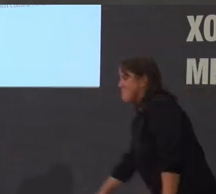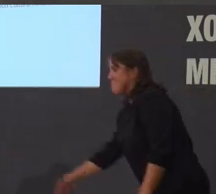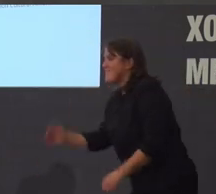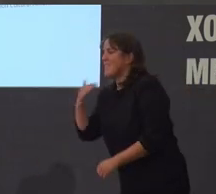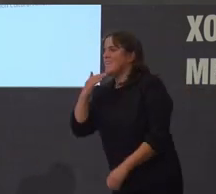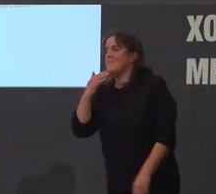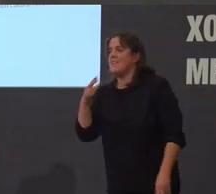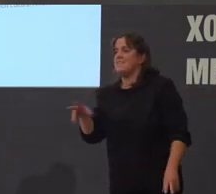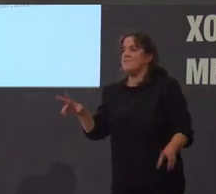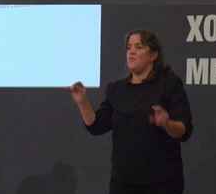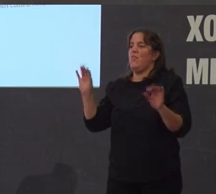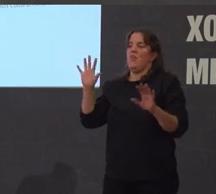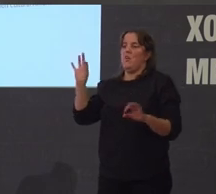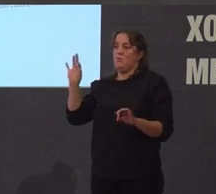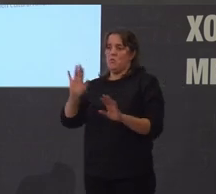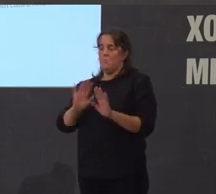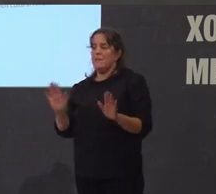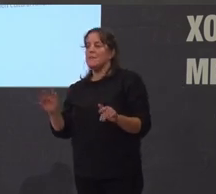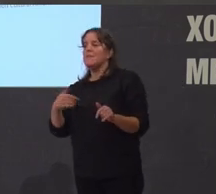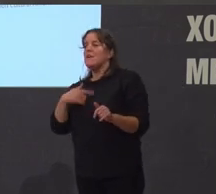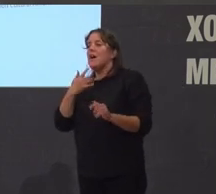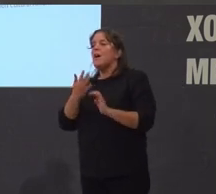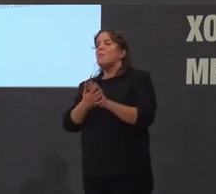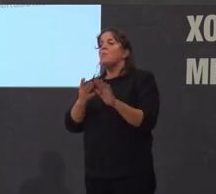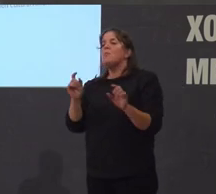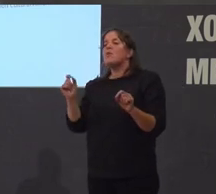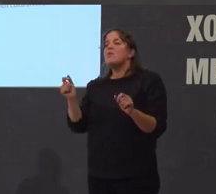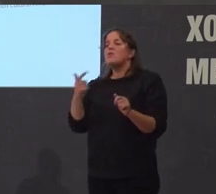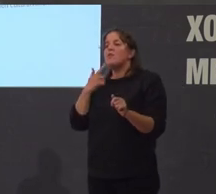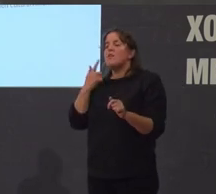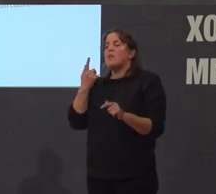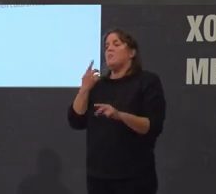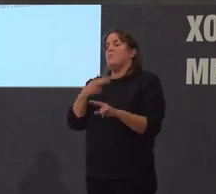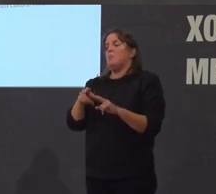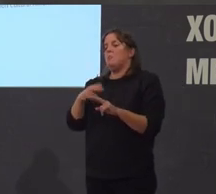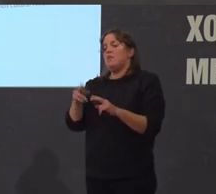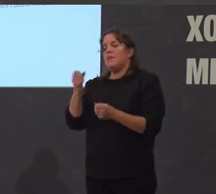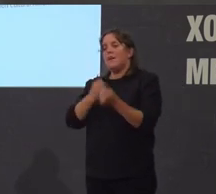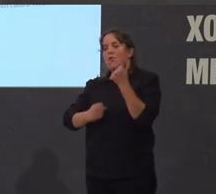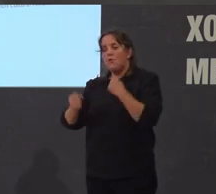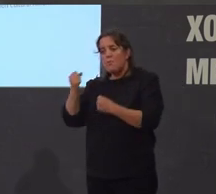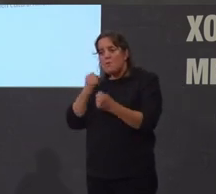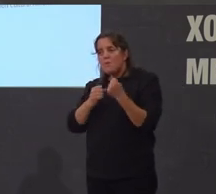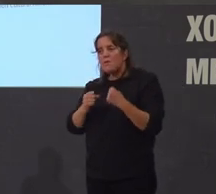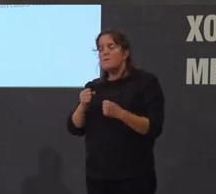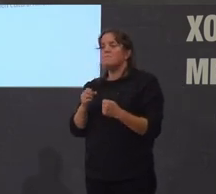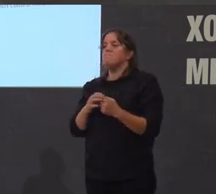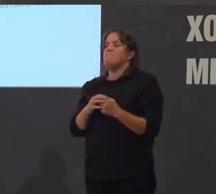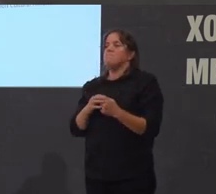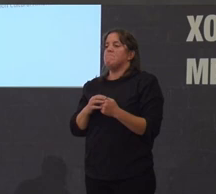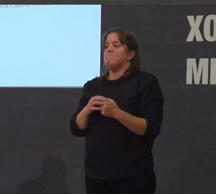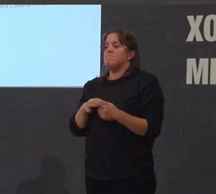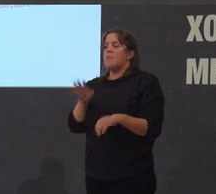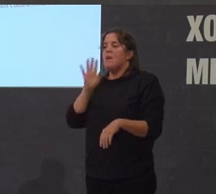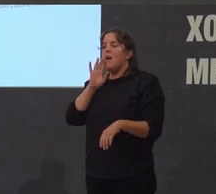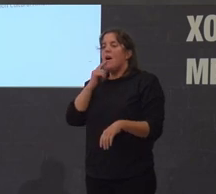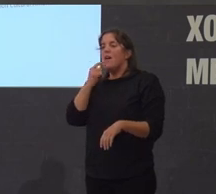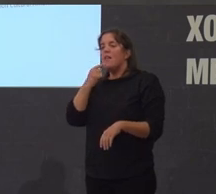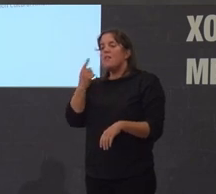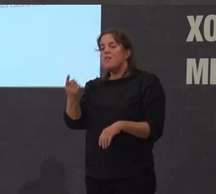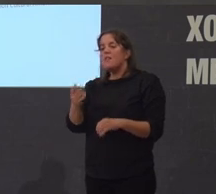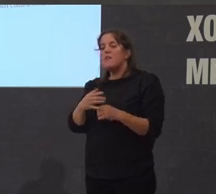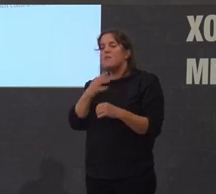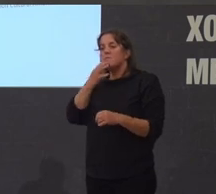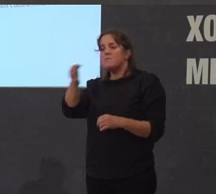cinco minutos que me quedan paramos un grupillo sobre la política económica comentaban antes